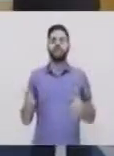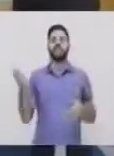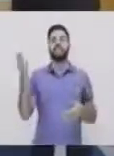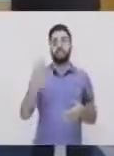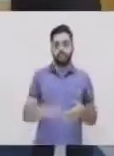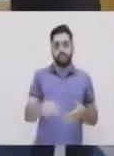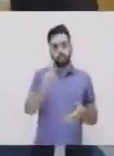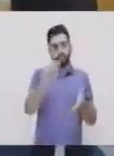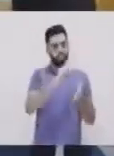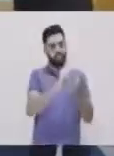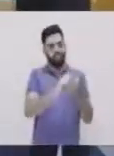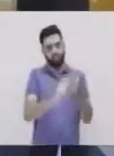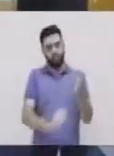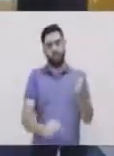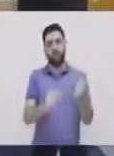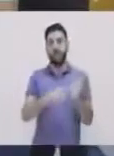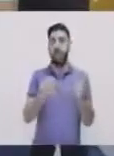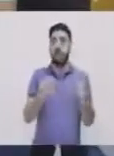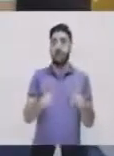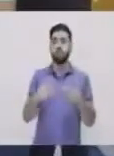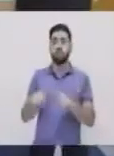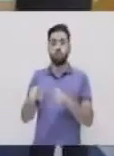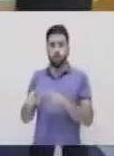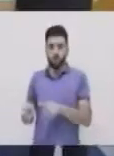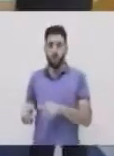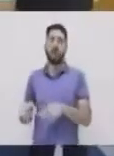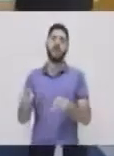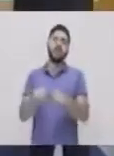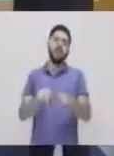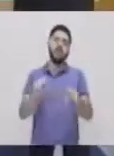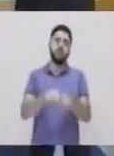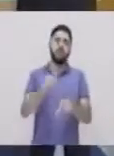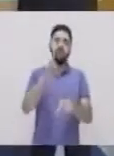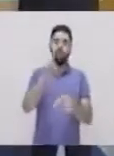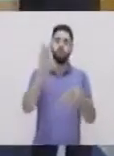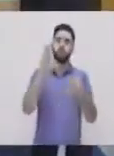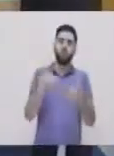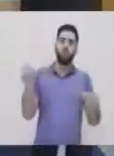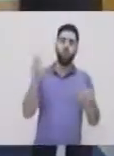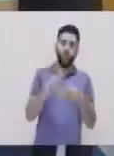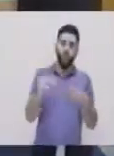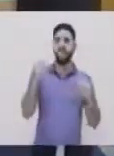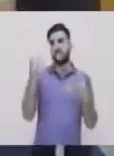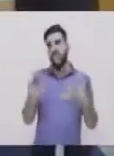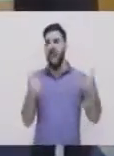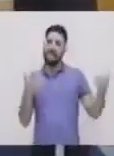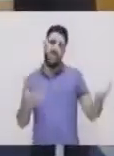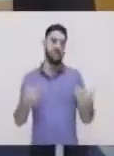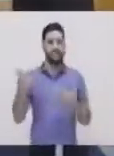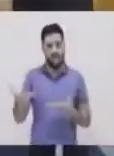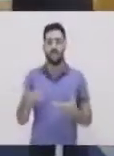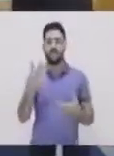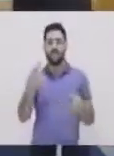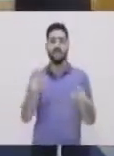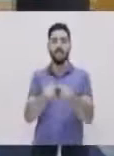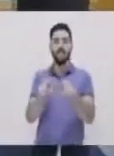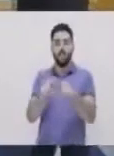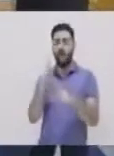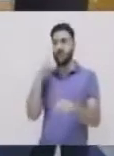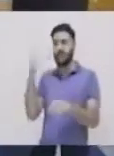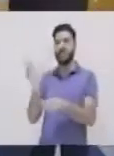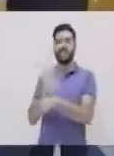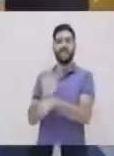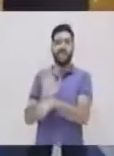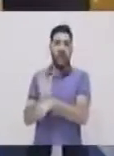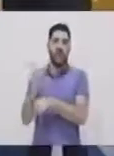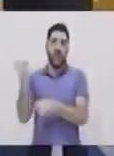está pasando. Y podemos narrar también el reportaje. Si has leído las noticias, ellos te lo narran. Te crean